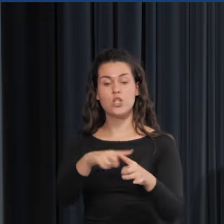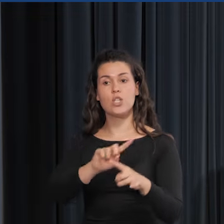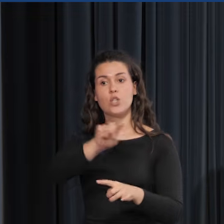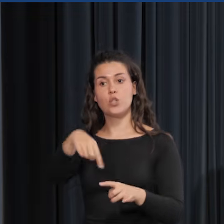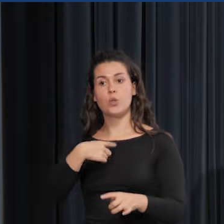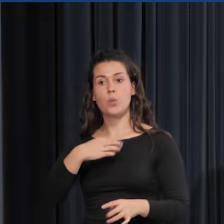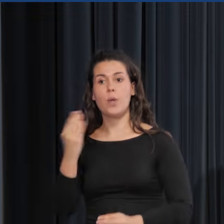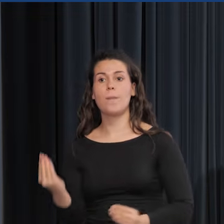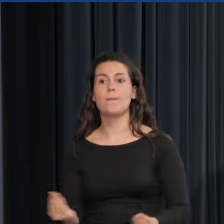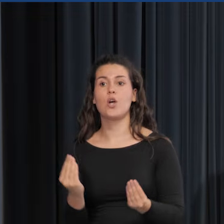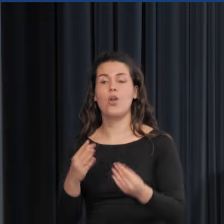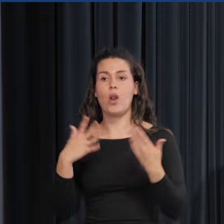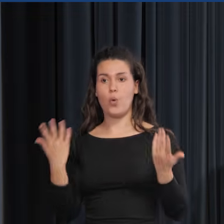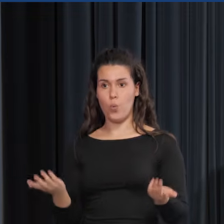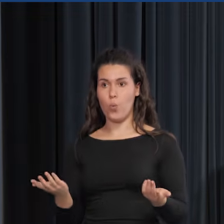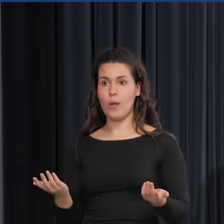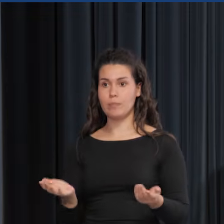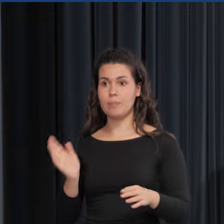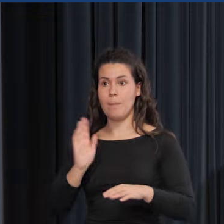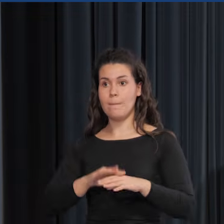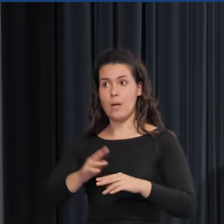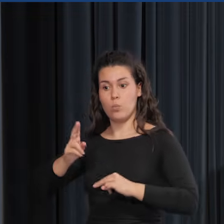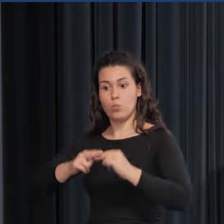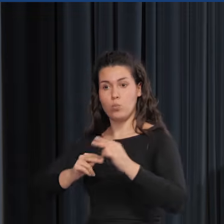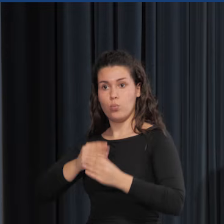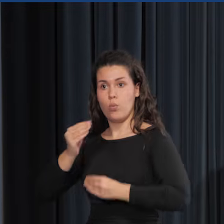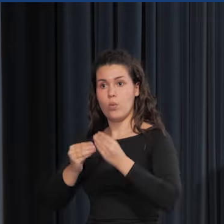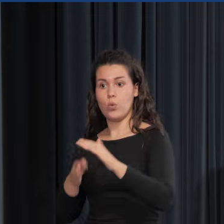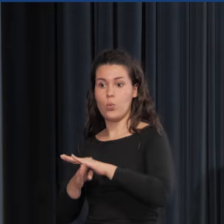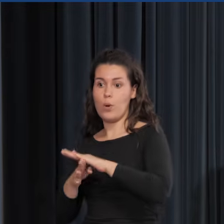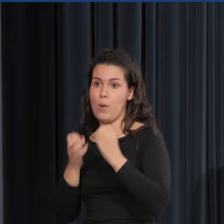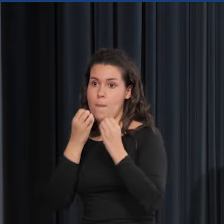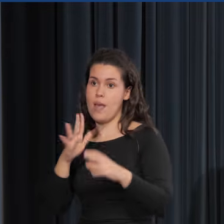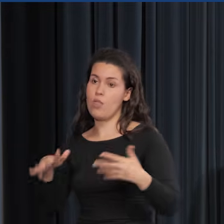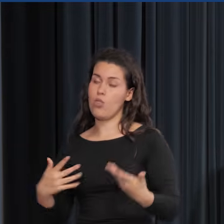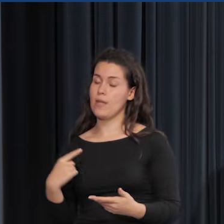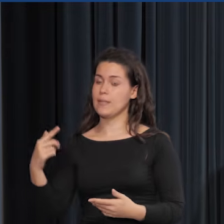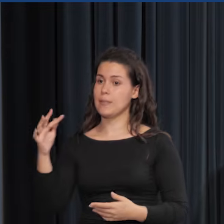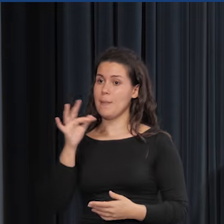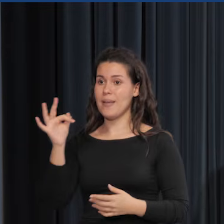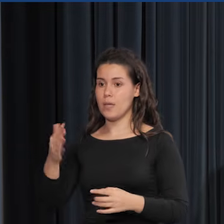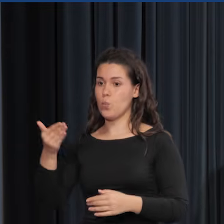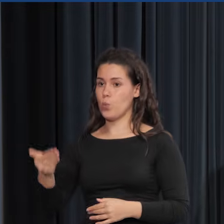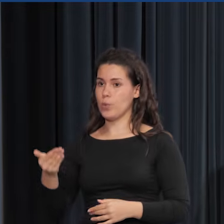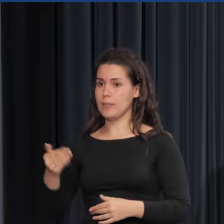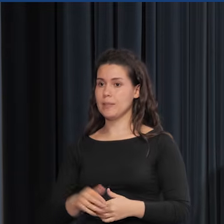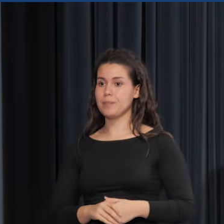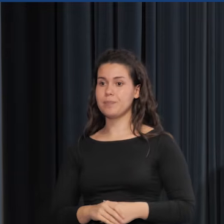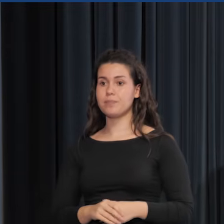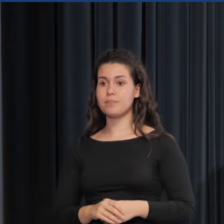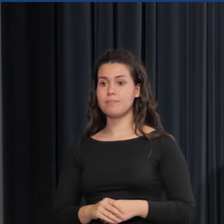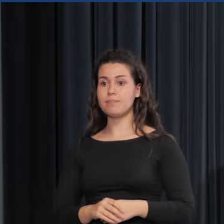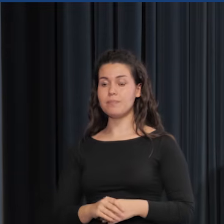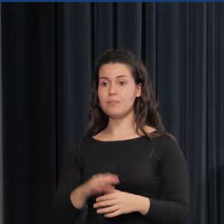obra, sino también para la propia explotación y mantenimiento del activo, con lo cual las ventajas son muy importantes. Otra de las ventajas, como he dicho,